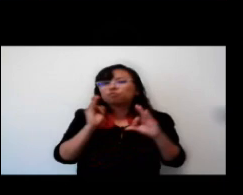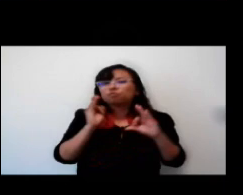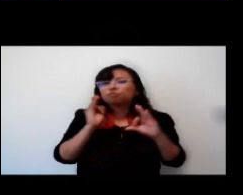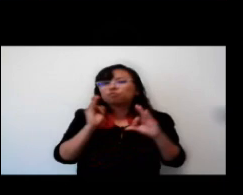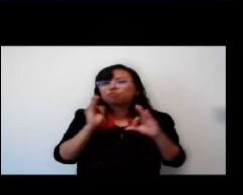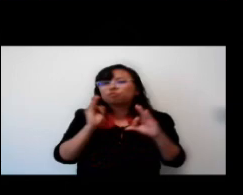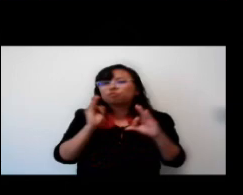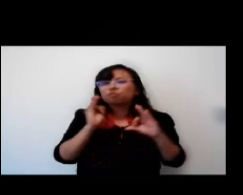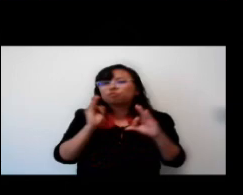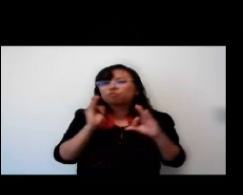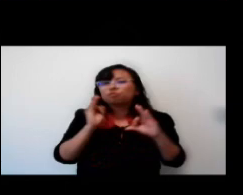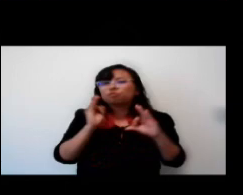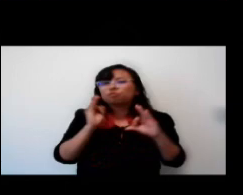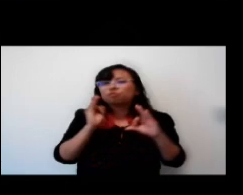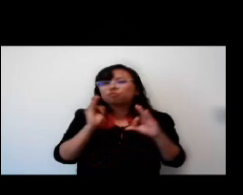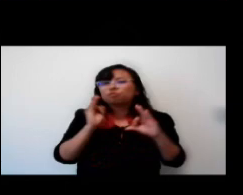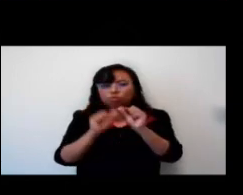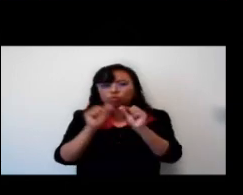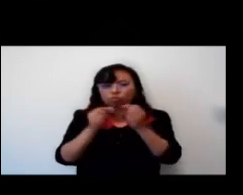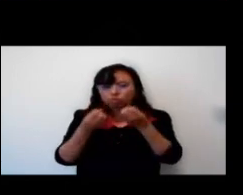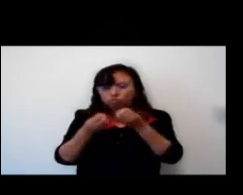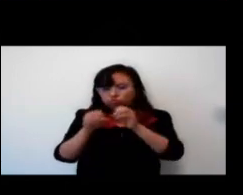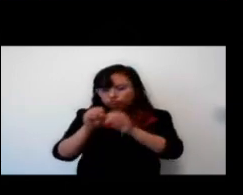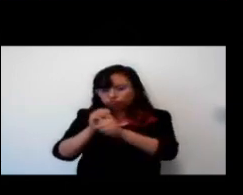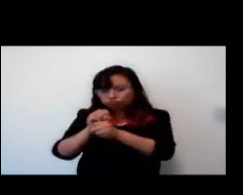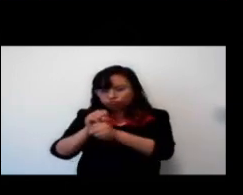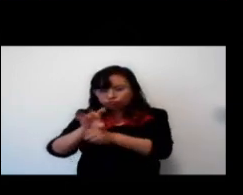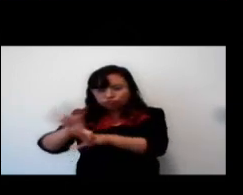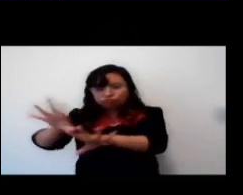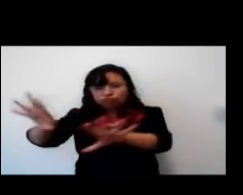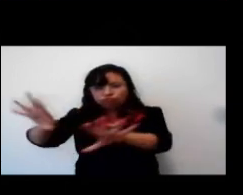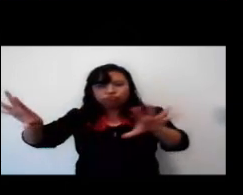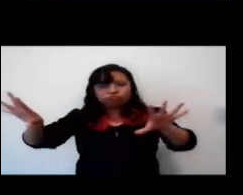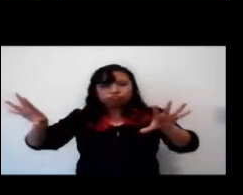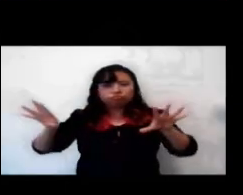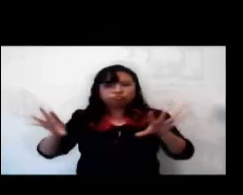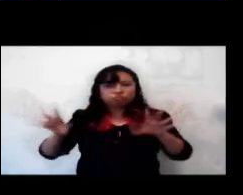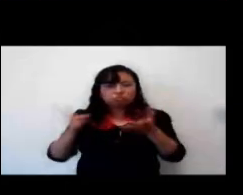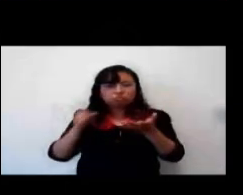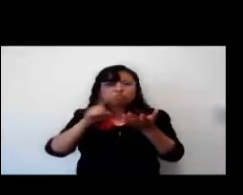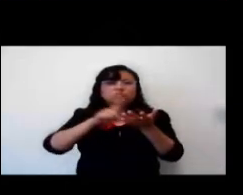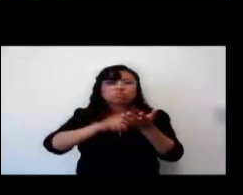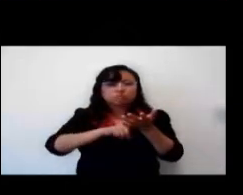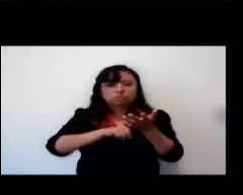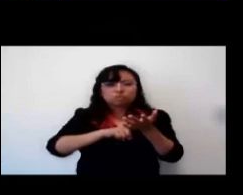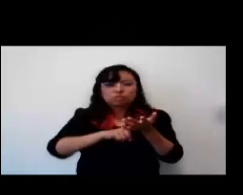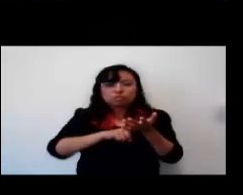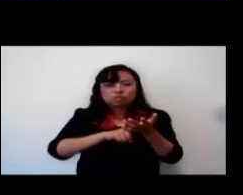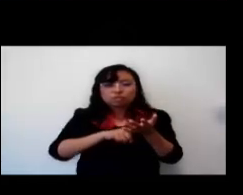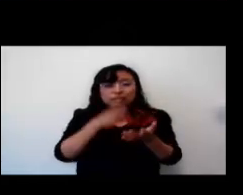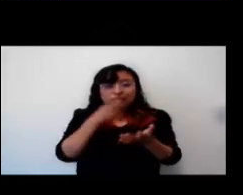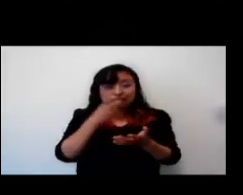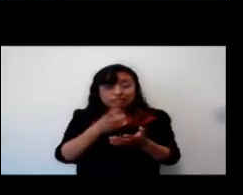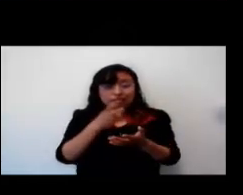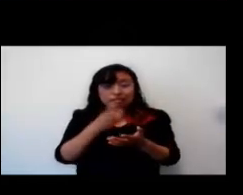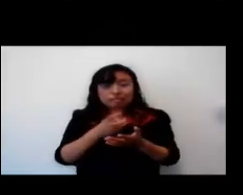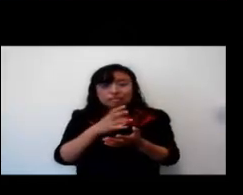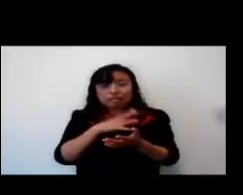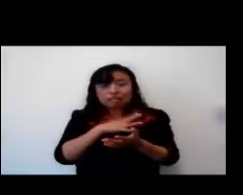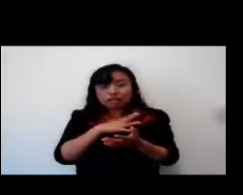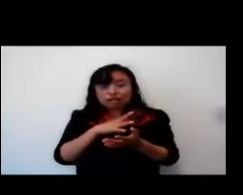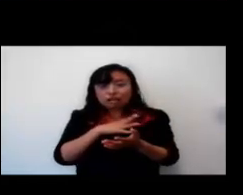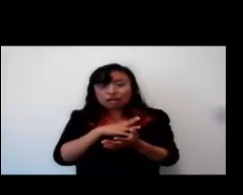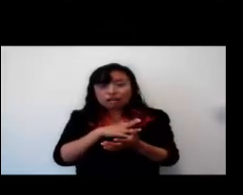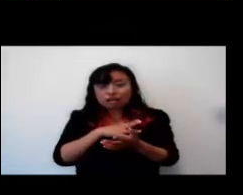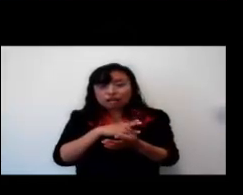se liberan unas vesículas al final de esta célula y estas vesículas transmiten